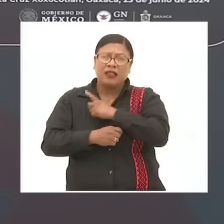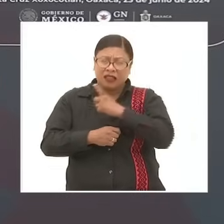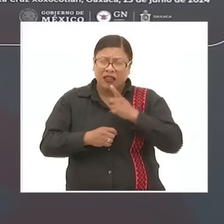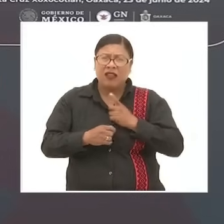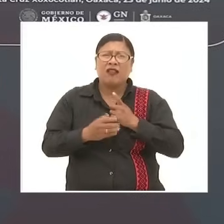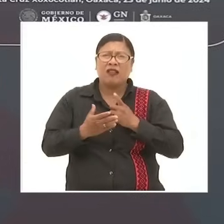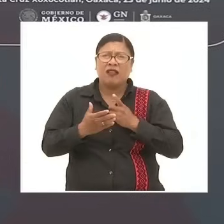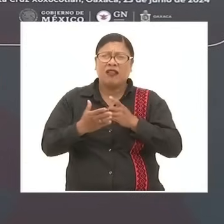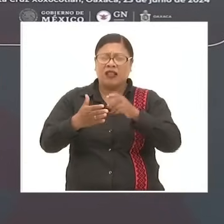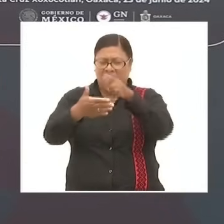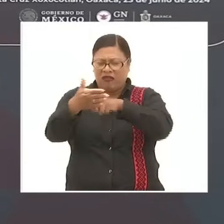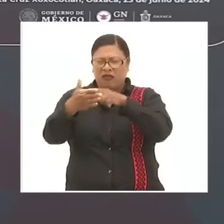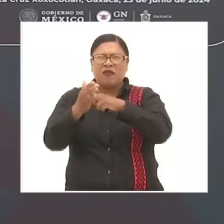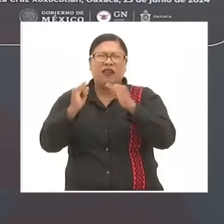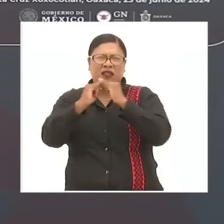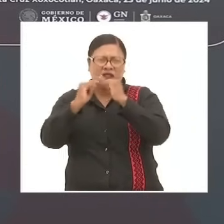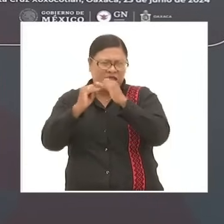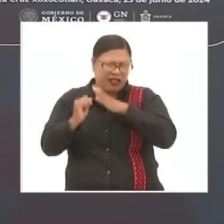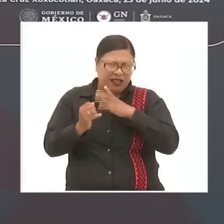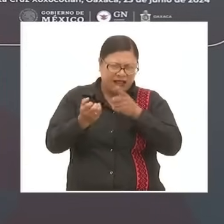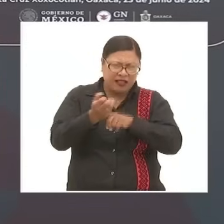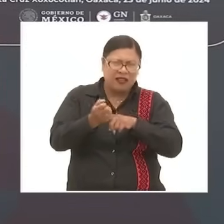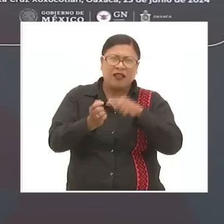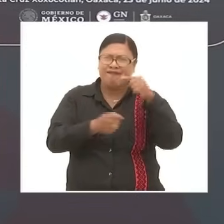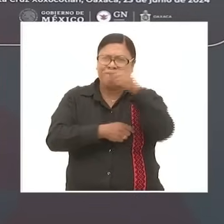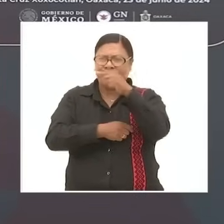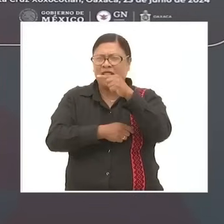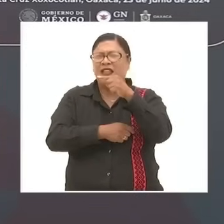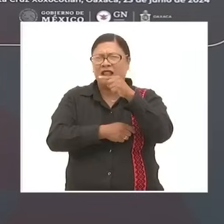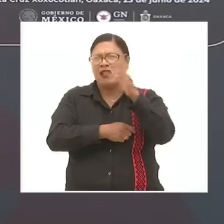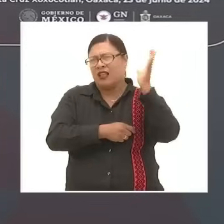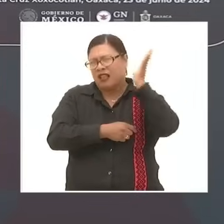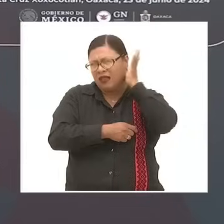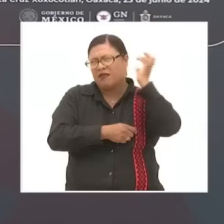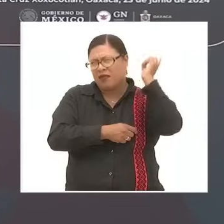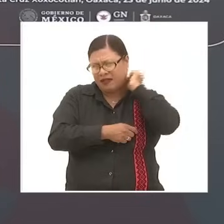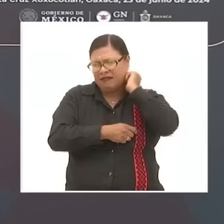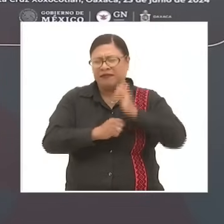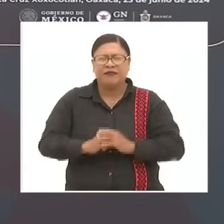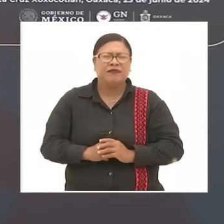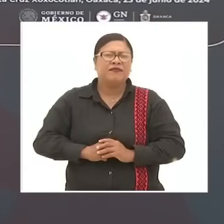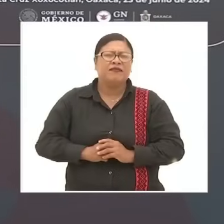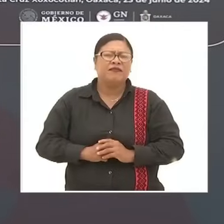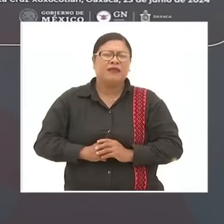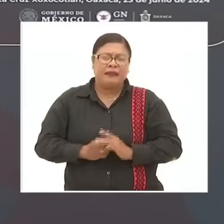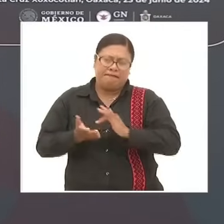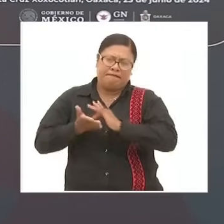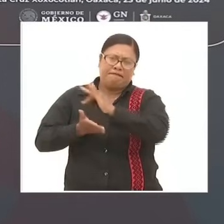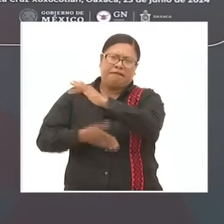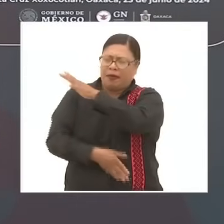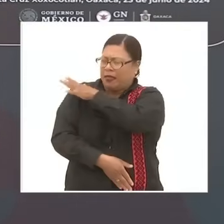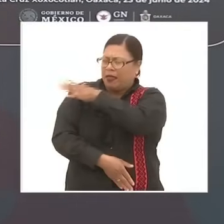reforma constitucional que está en puerta en el Congreso de la Unión. Gracias al general